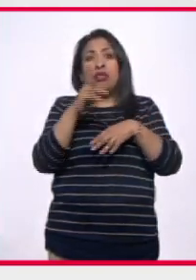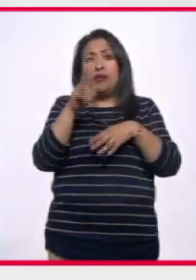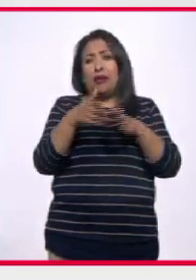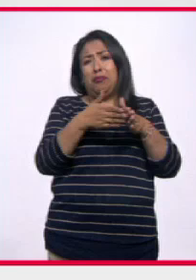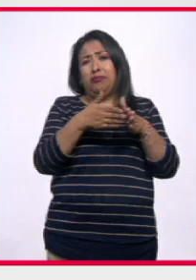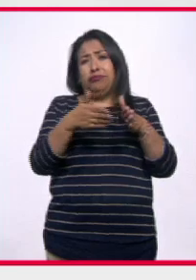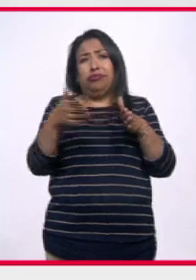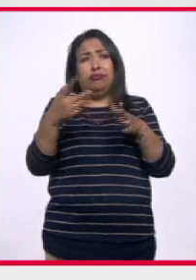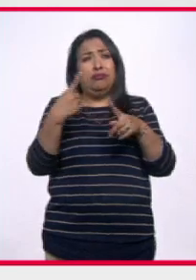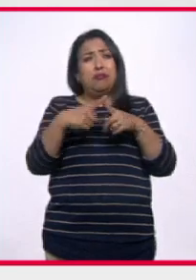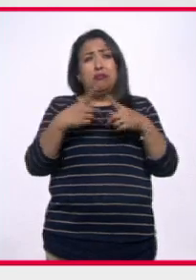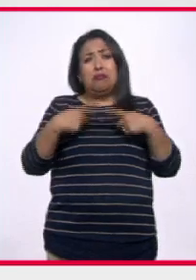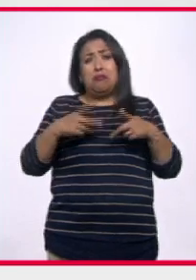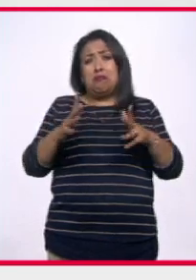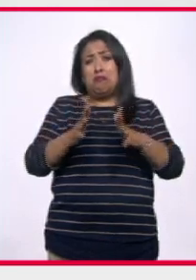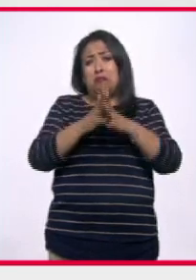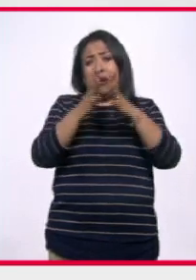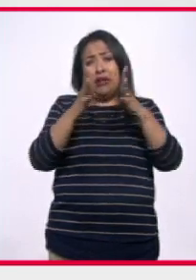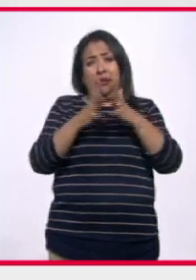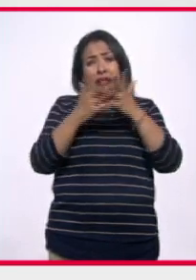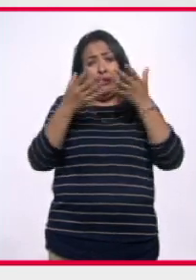agenda de los participantes